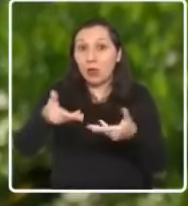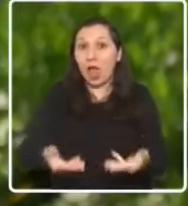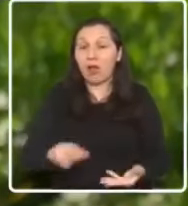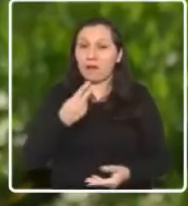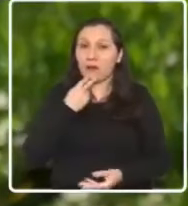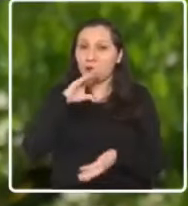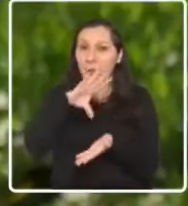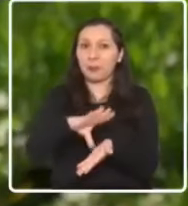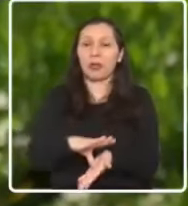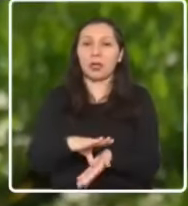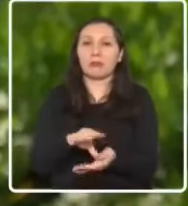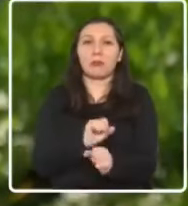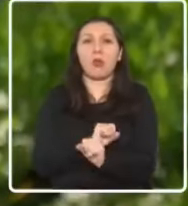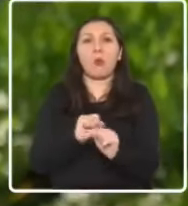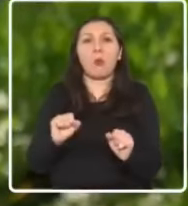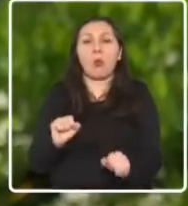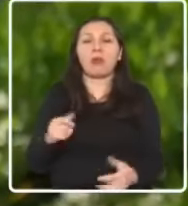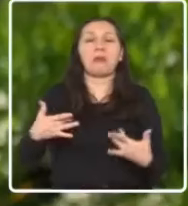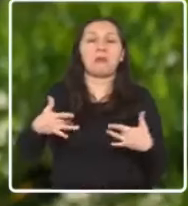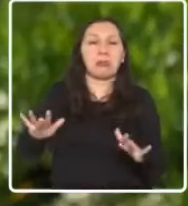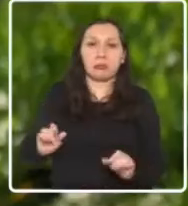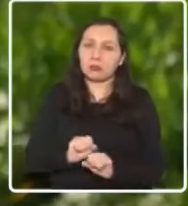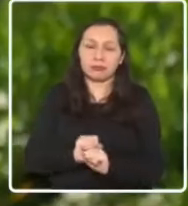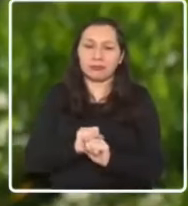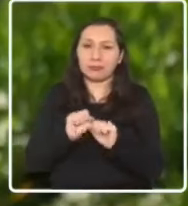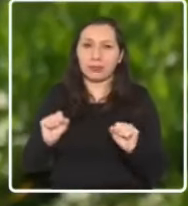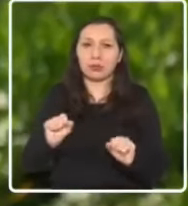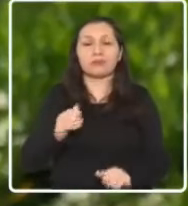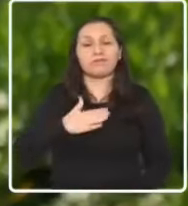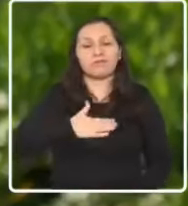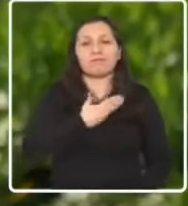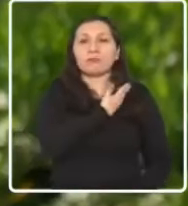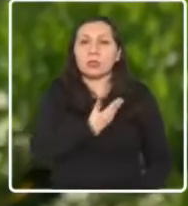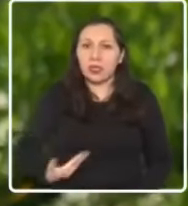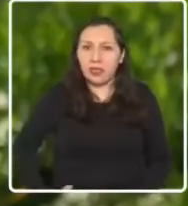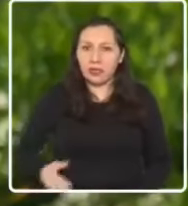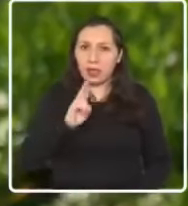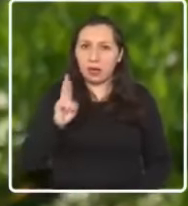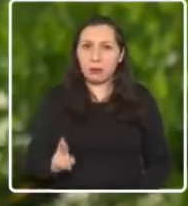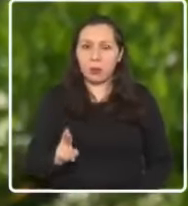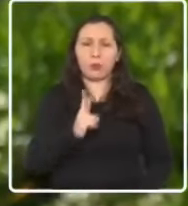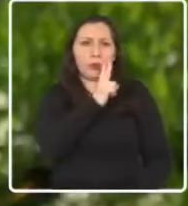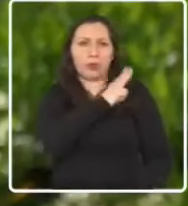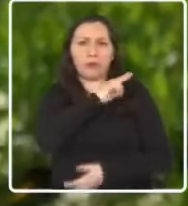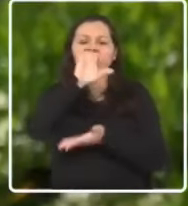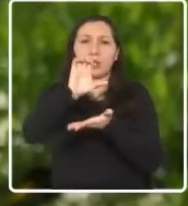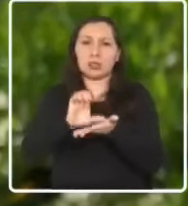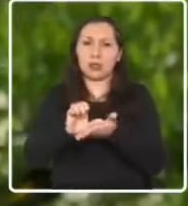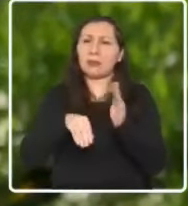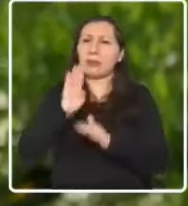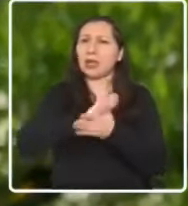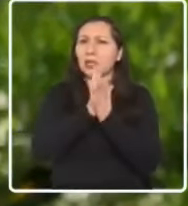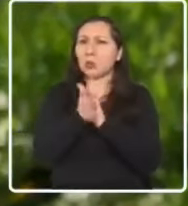país, no podemos ser indiferentes. Como presidente de la República, como jefe de Estado, pero por